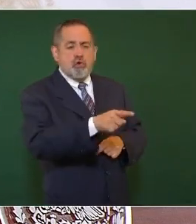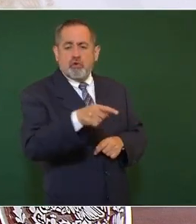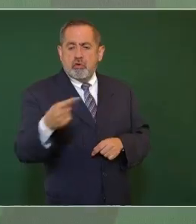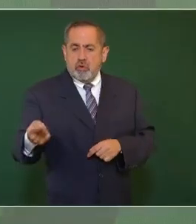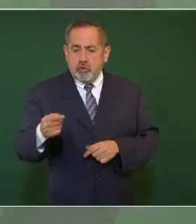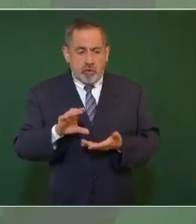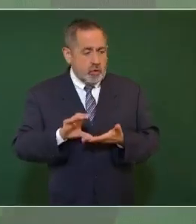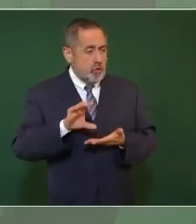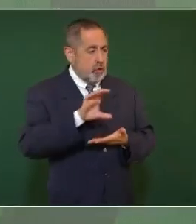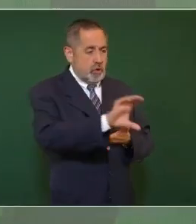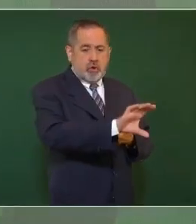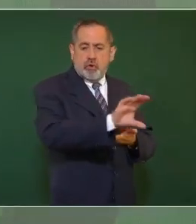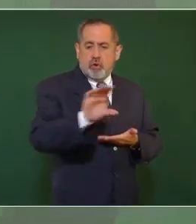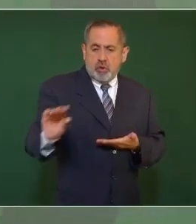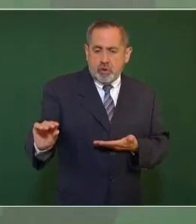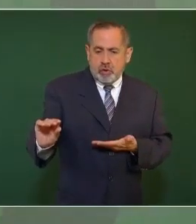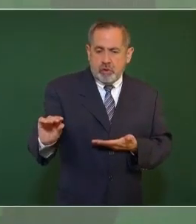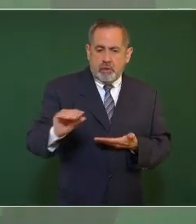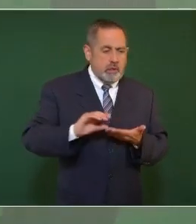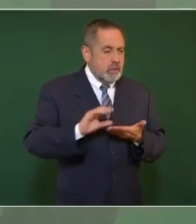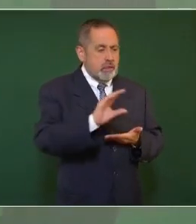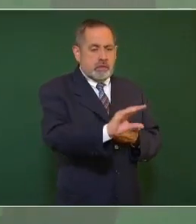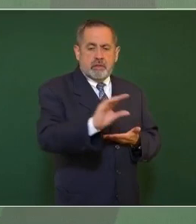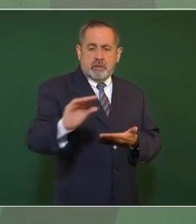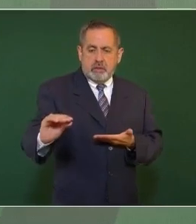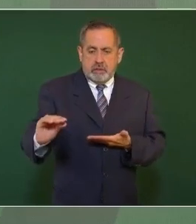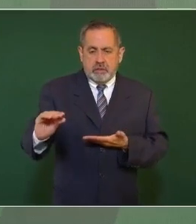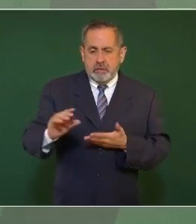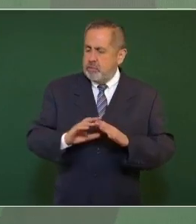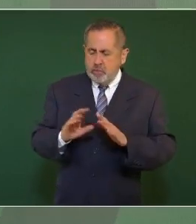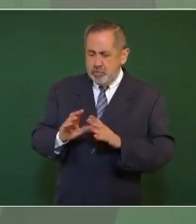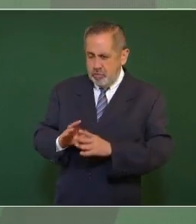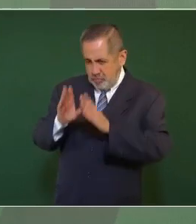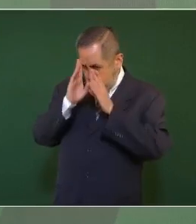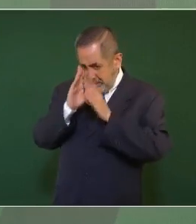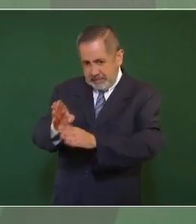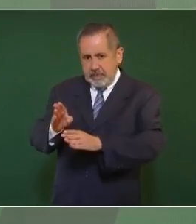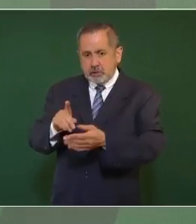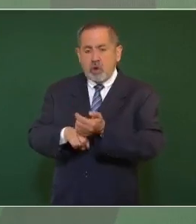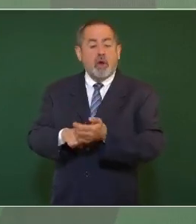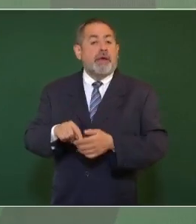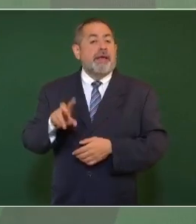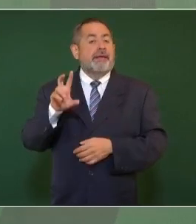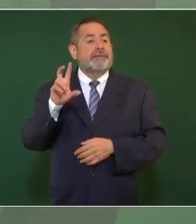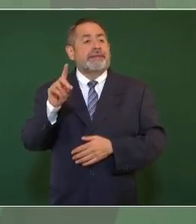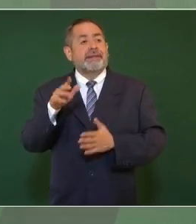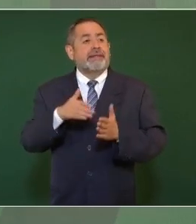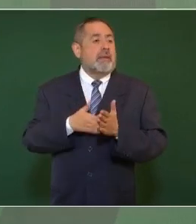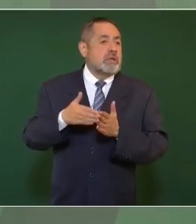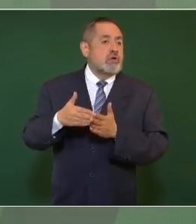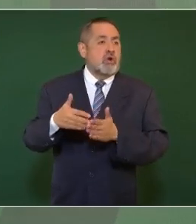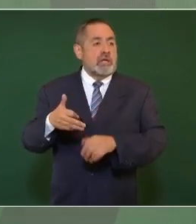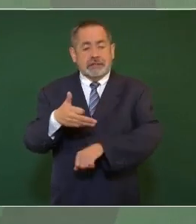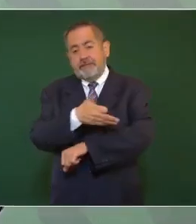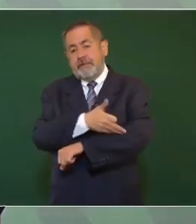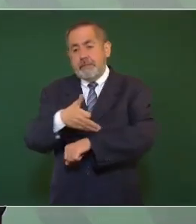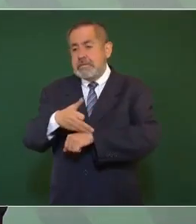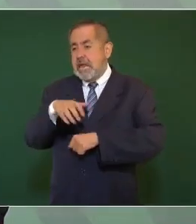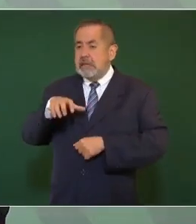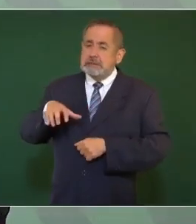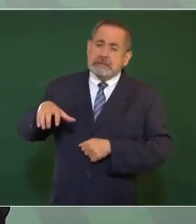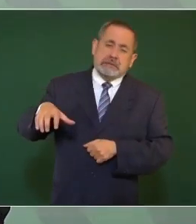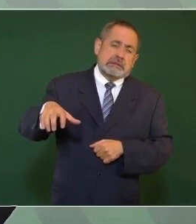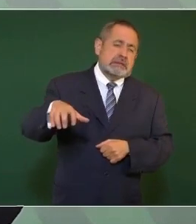Estamos apoyando de manera directa a 30 millones de